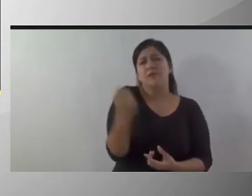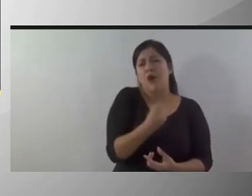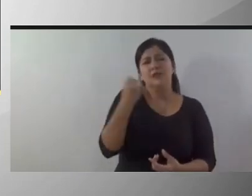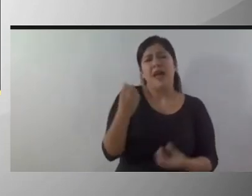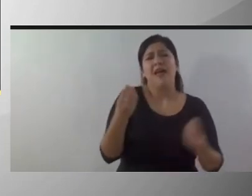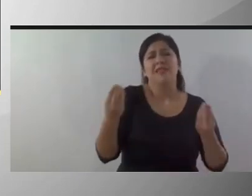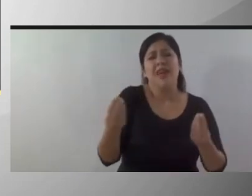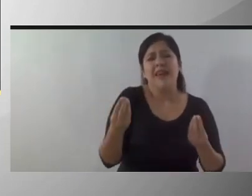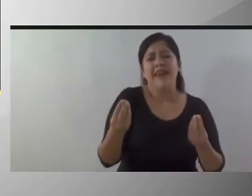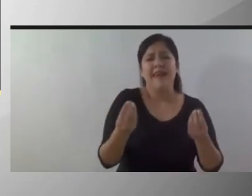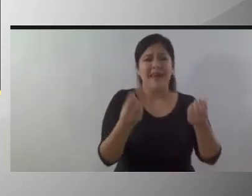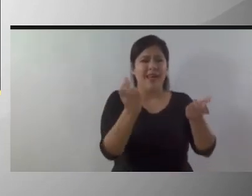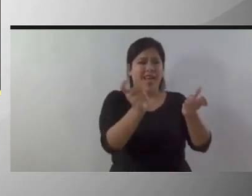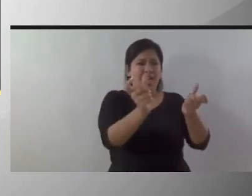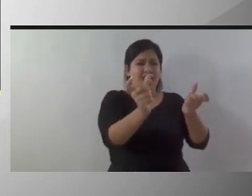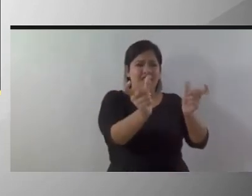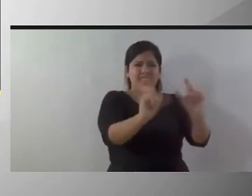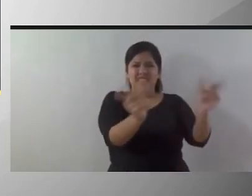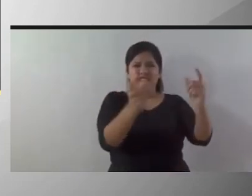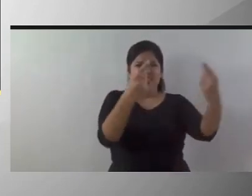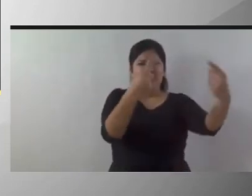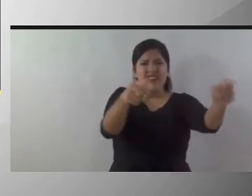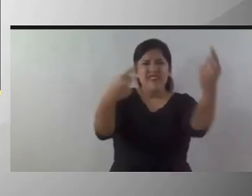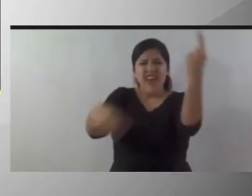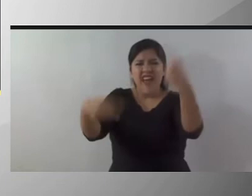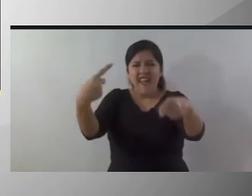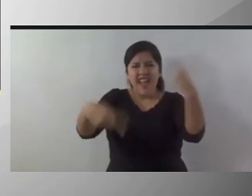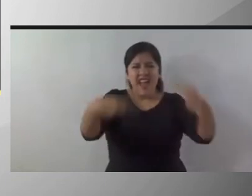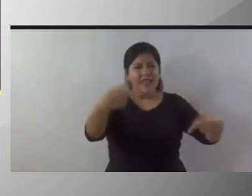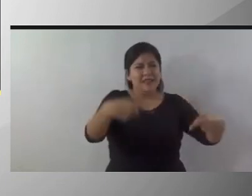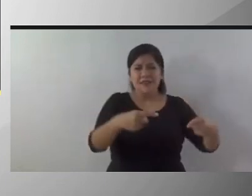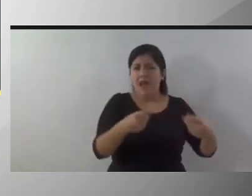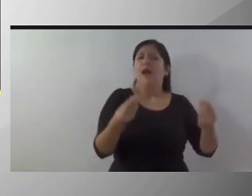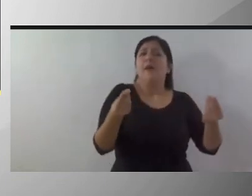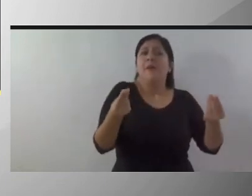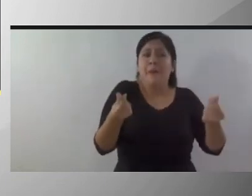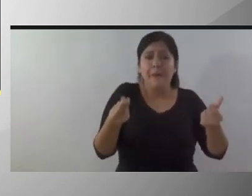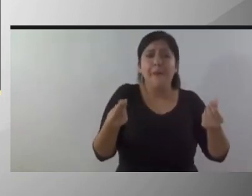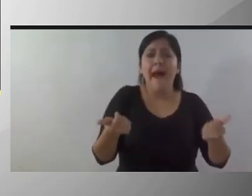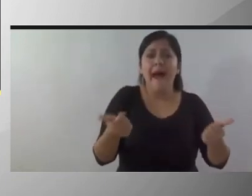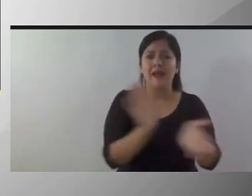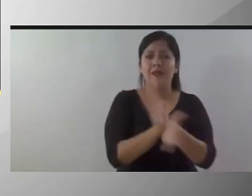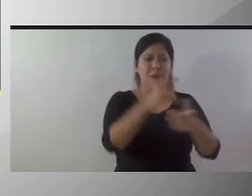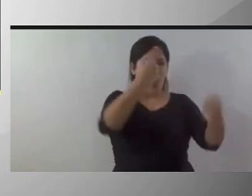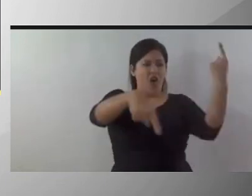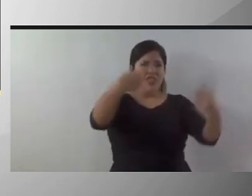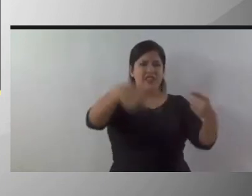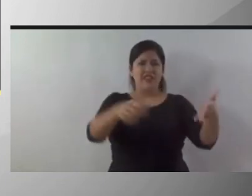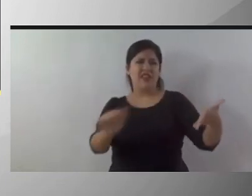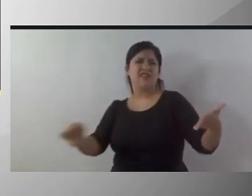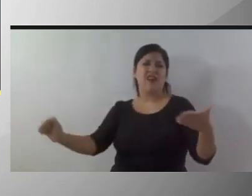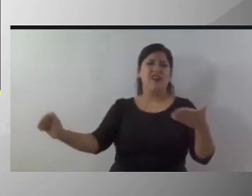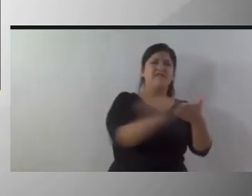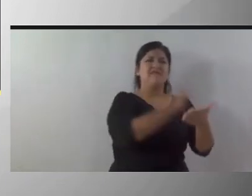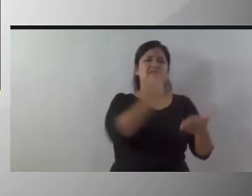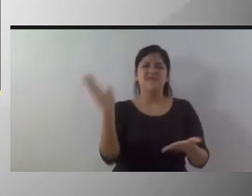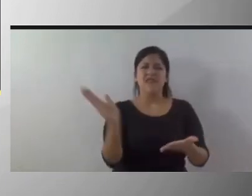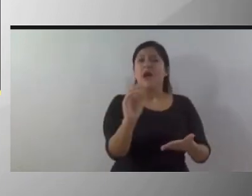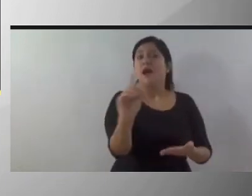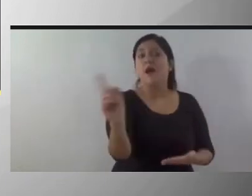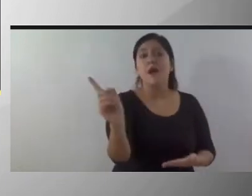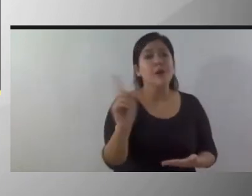diferencias. Nosotros, como dijo Mauro, realmente no tenemos por qué borrar las diferencias, no tenemos por qué pensar que